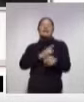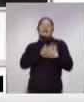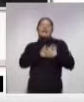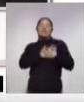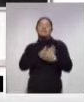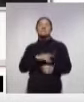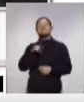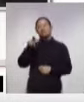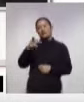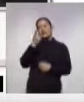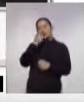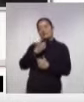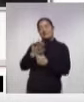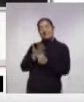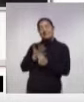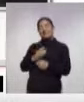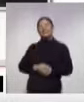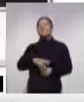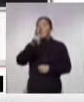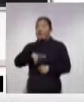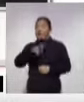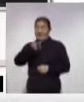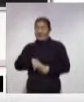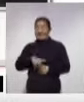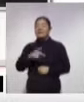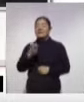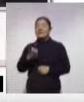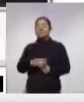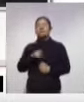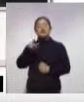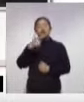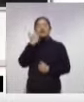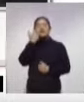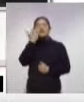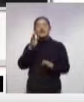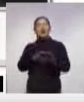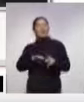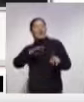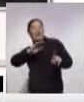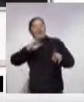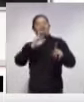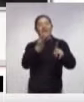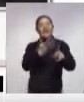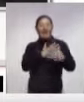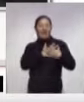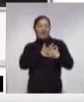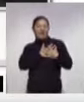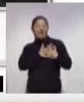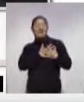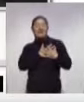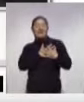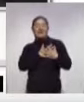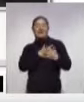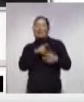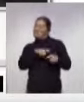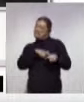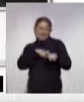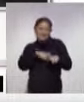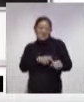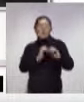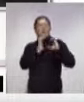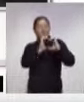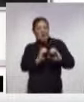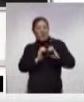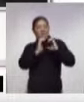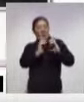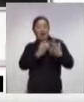como bien tú lo dices, la verdad es que si queremos enamorar o reenamorar, conservar